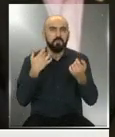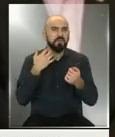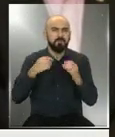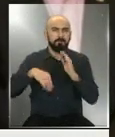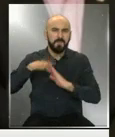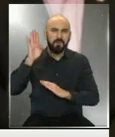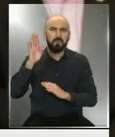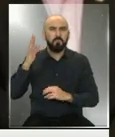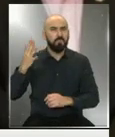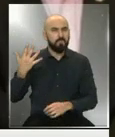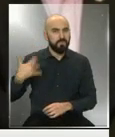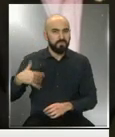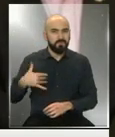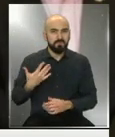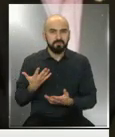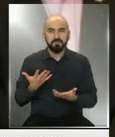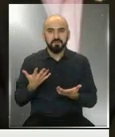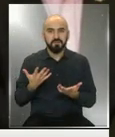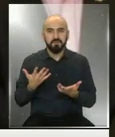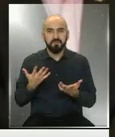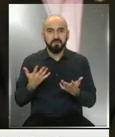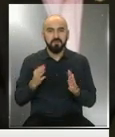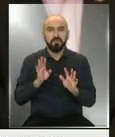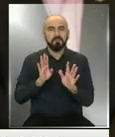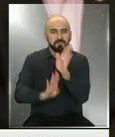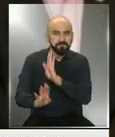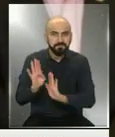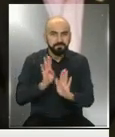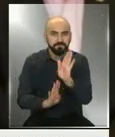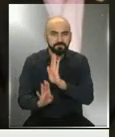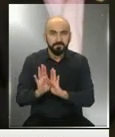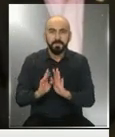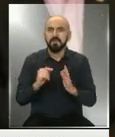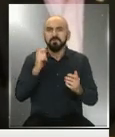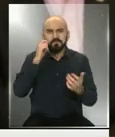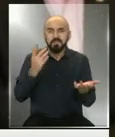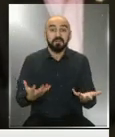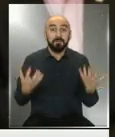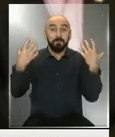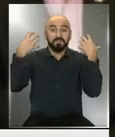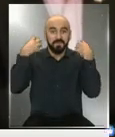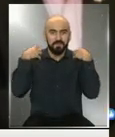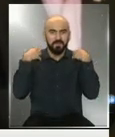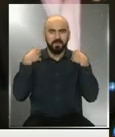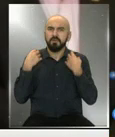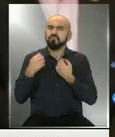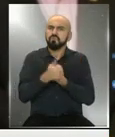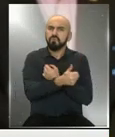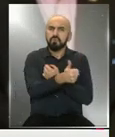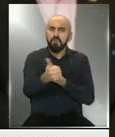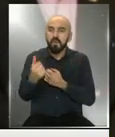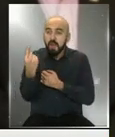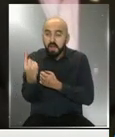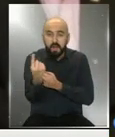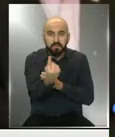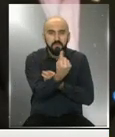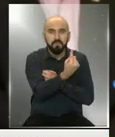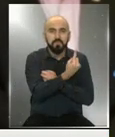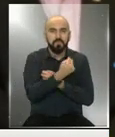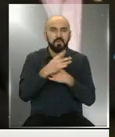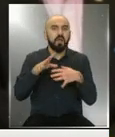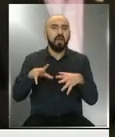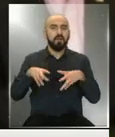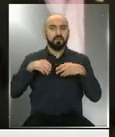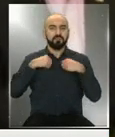importante que cualquier medida que se disponga es la responsabilidad con que cada uno de nosotros asumamos